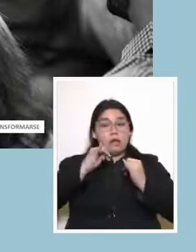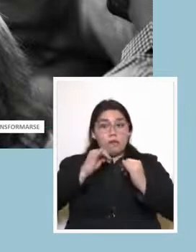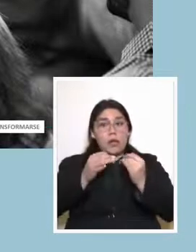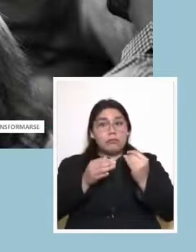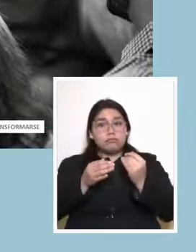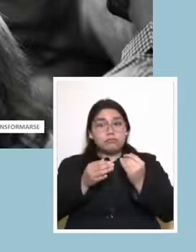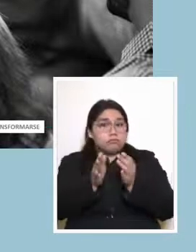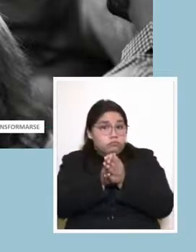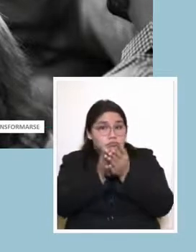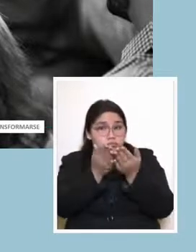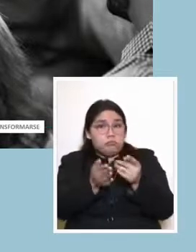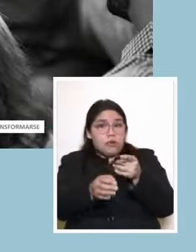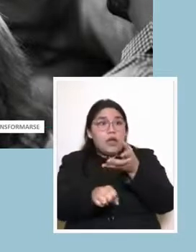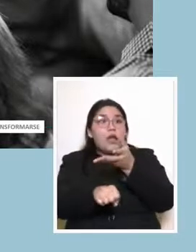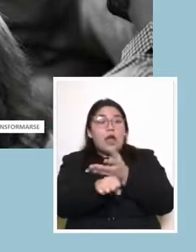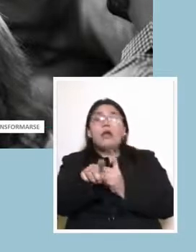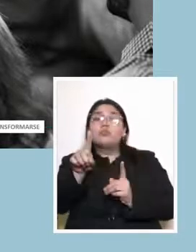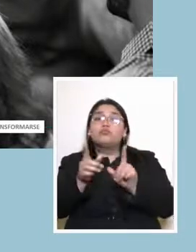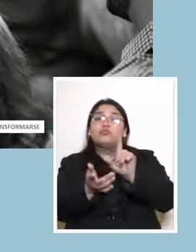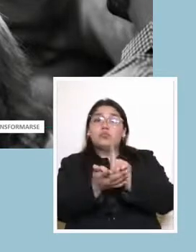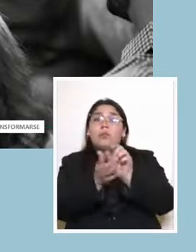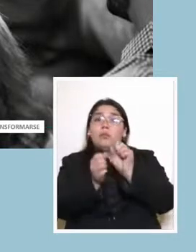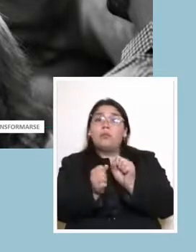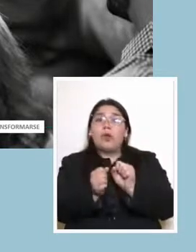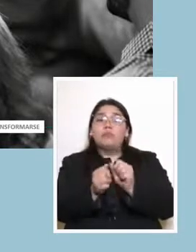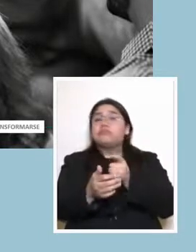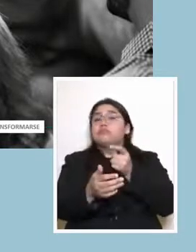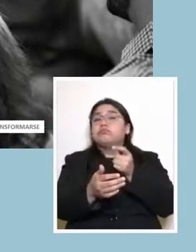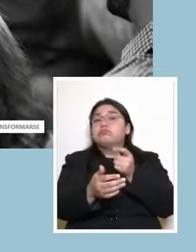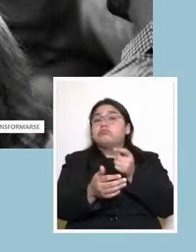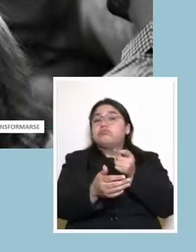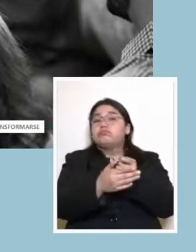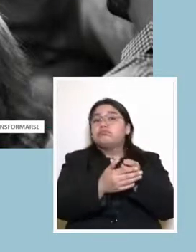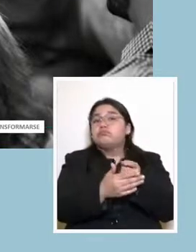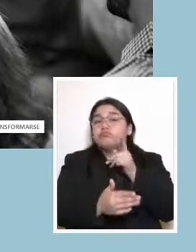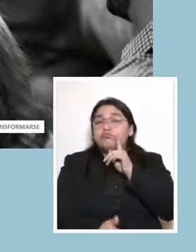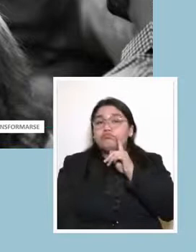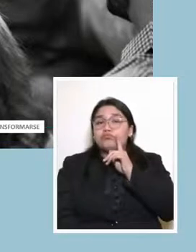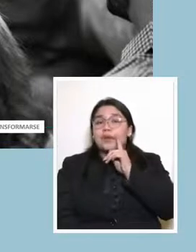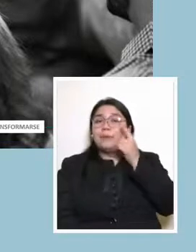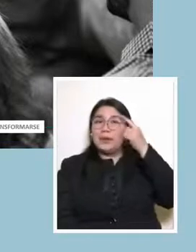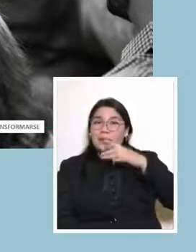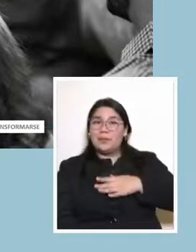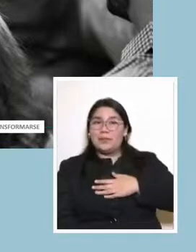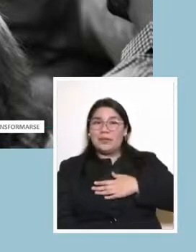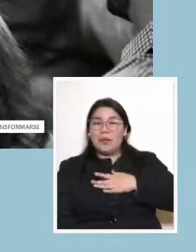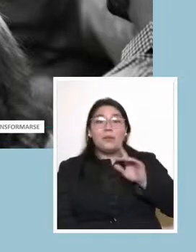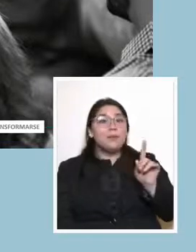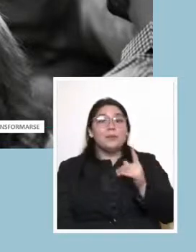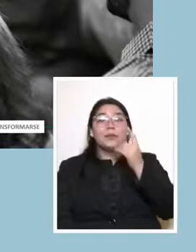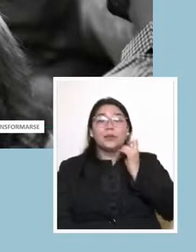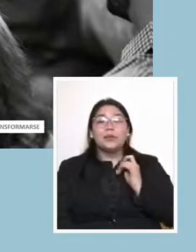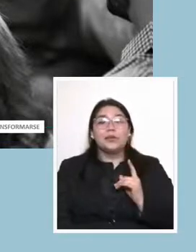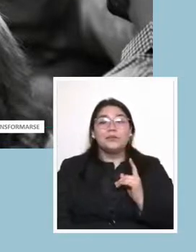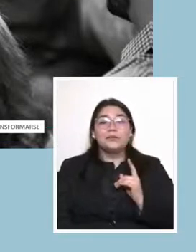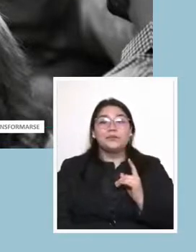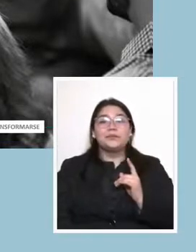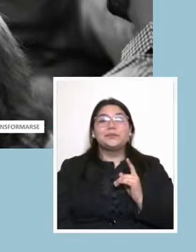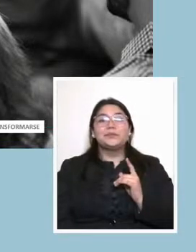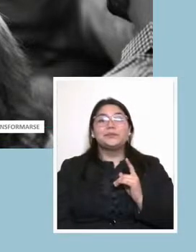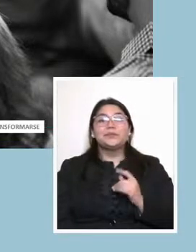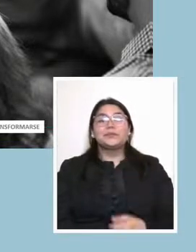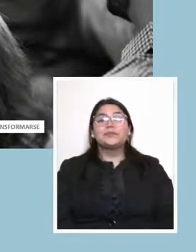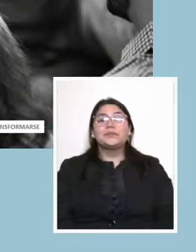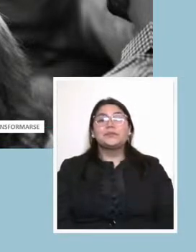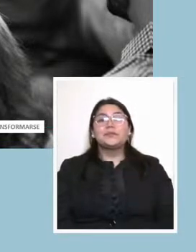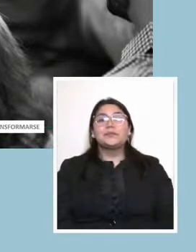e-commerce donde se puede adquirir esta publicación. Pero finalmente lo que nos interesa es primero llegar donde hay que llegar, que es a la mayor